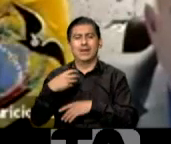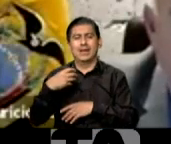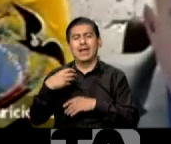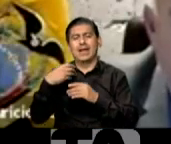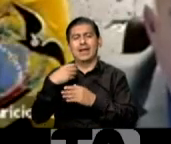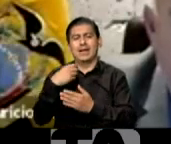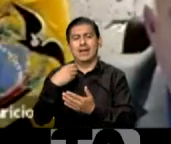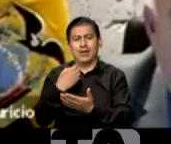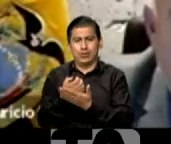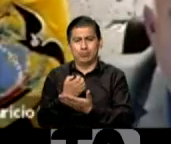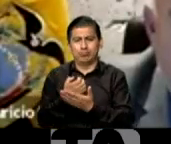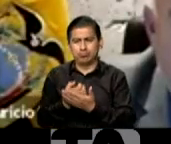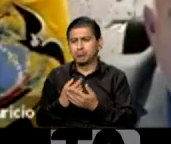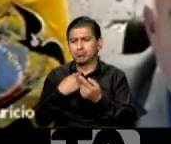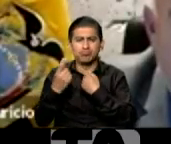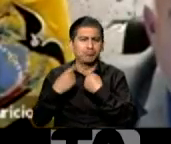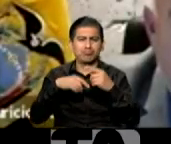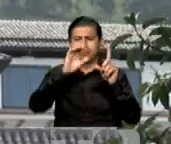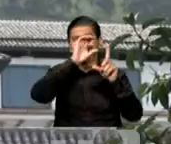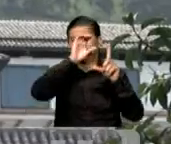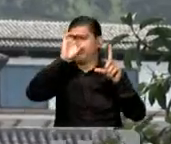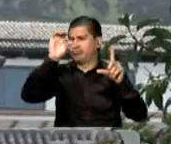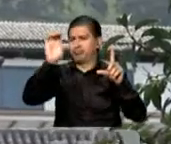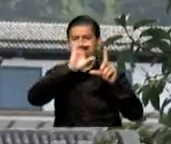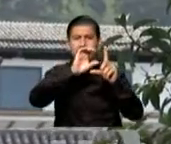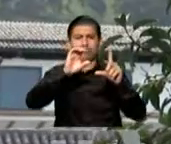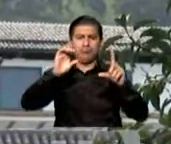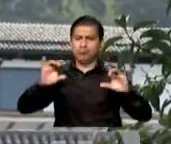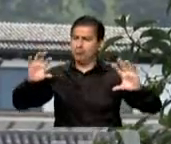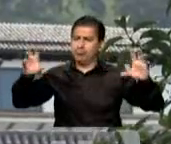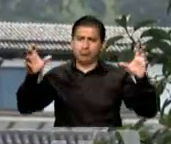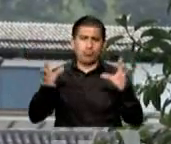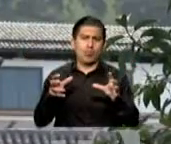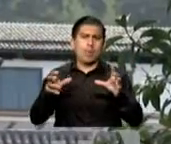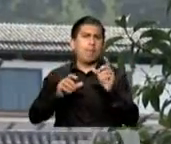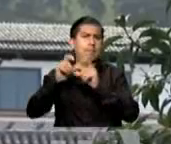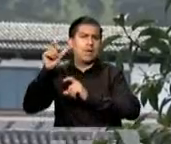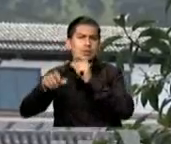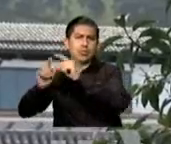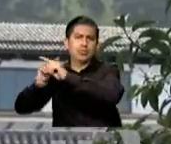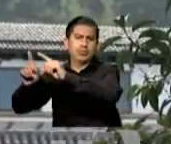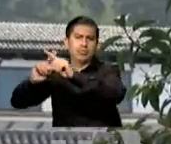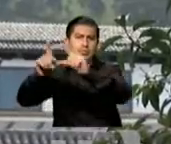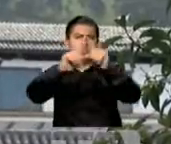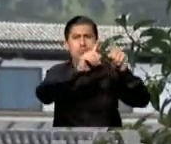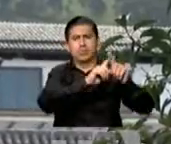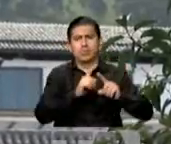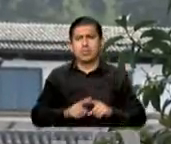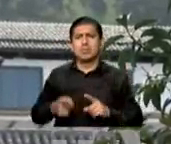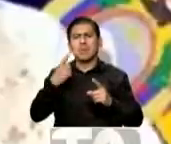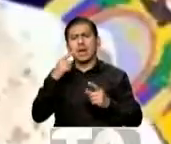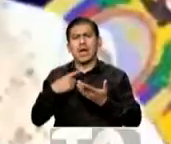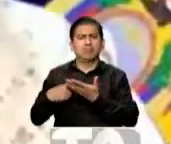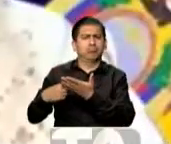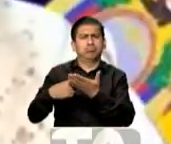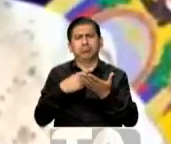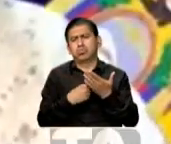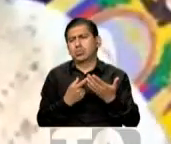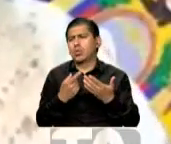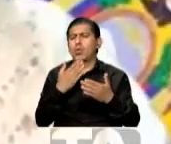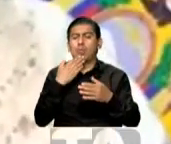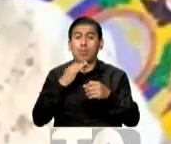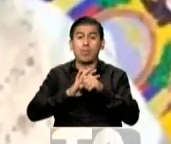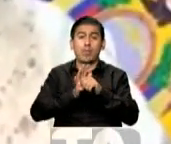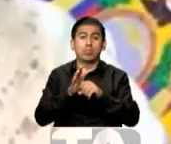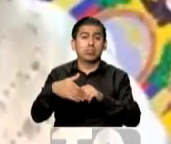marco del conversatorio virtual denominado Por un Ecuador Transparente y Honesto Postpandemia, en el que participó también